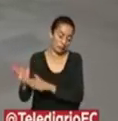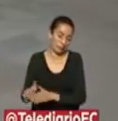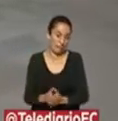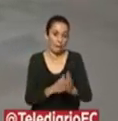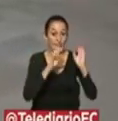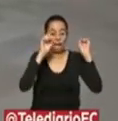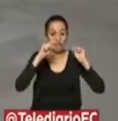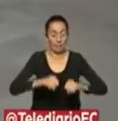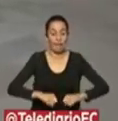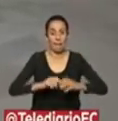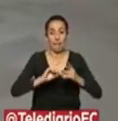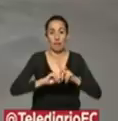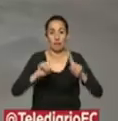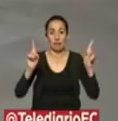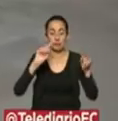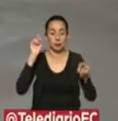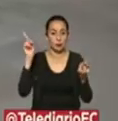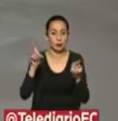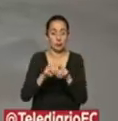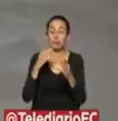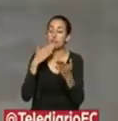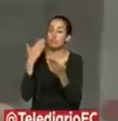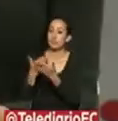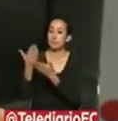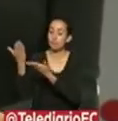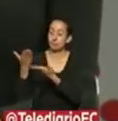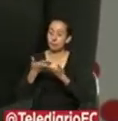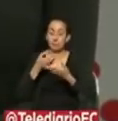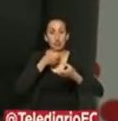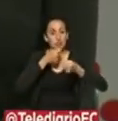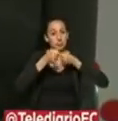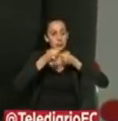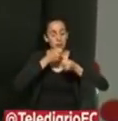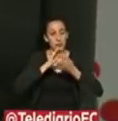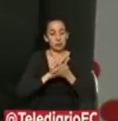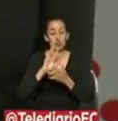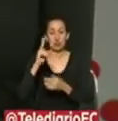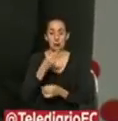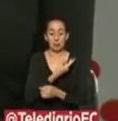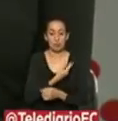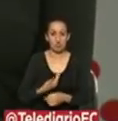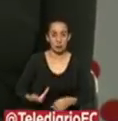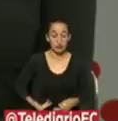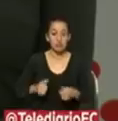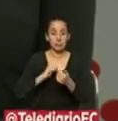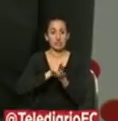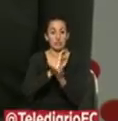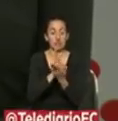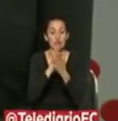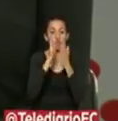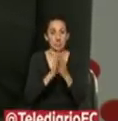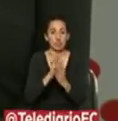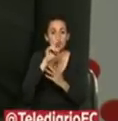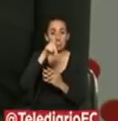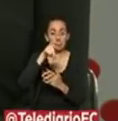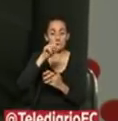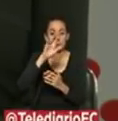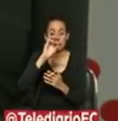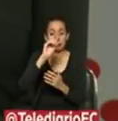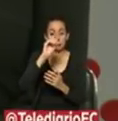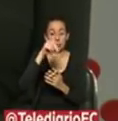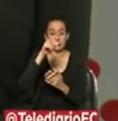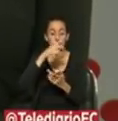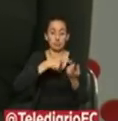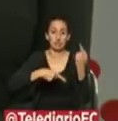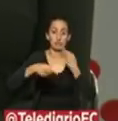pues, funcionemos de manera adecuada. Muchísimas gracias por acompañarnos el día de hoy. El segundo vicepresidente de la Asamblea Nacional, Patricio Donoso, aquí en Primera